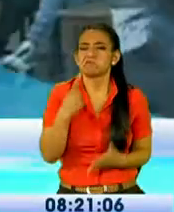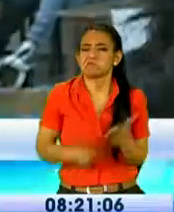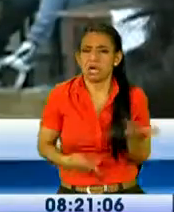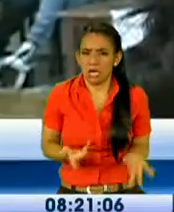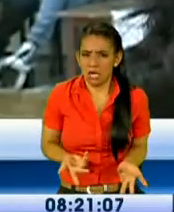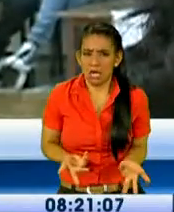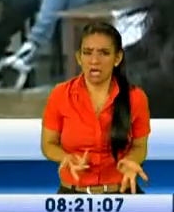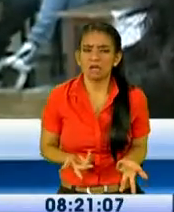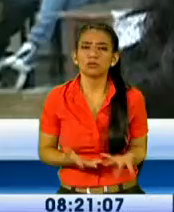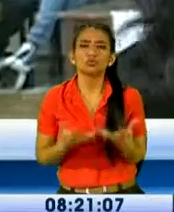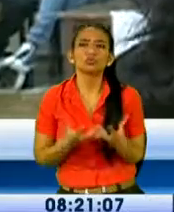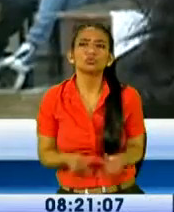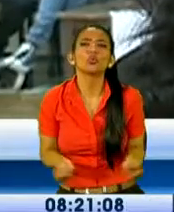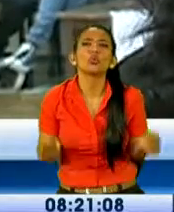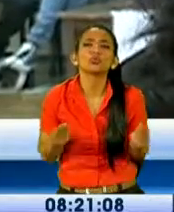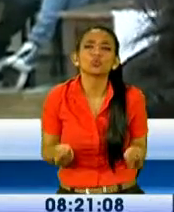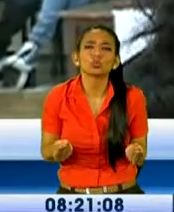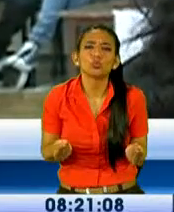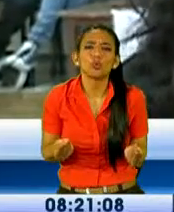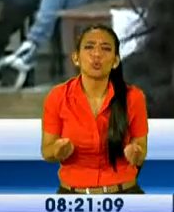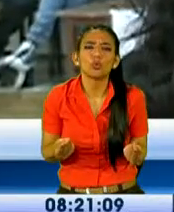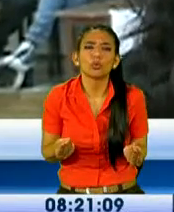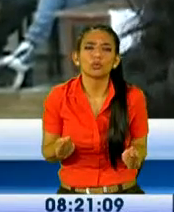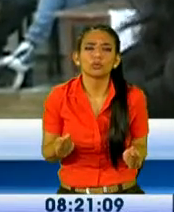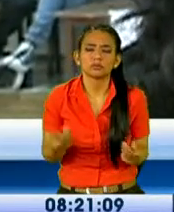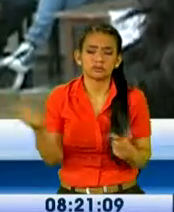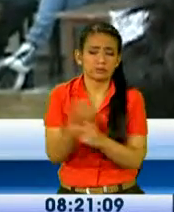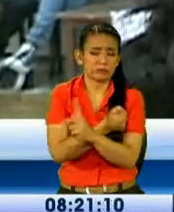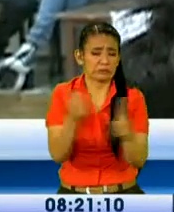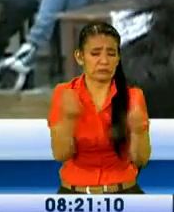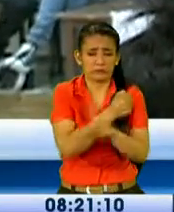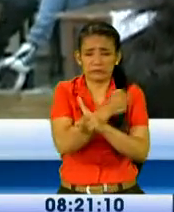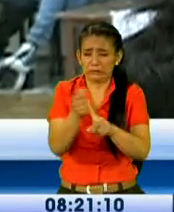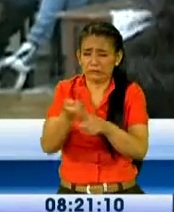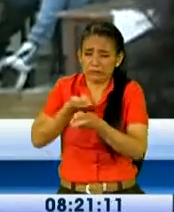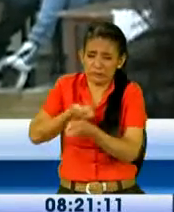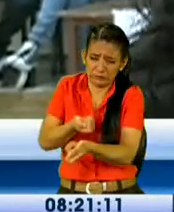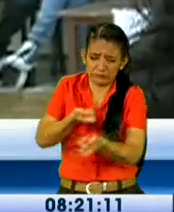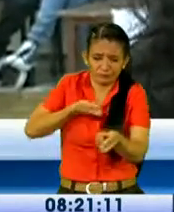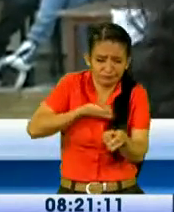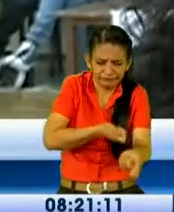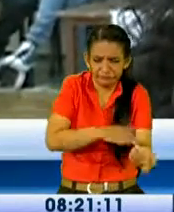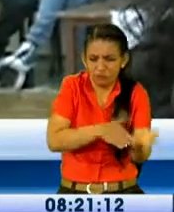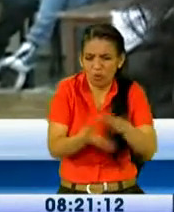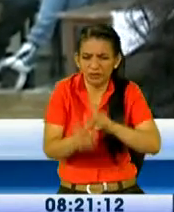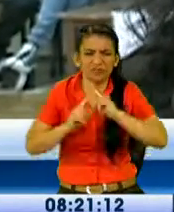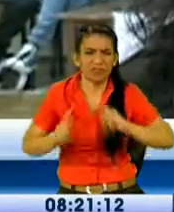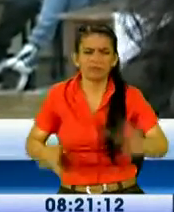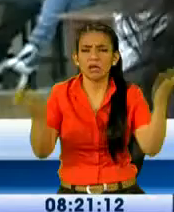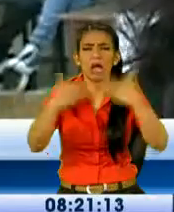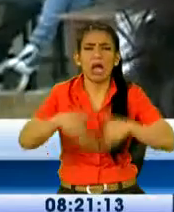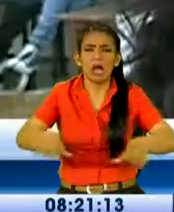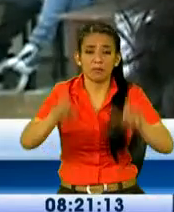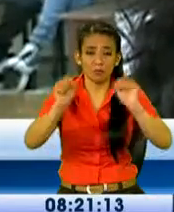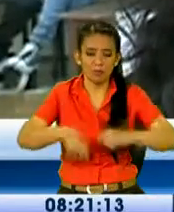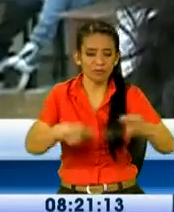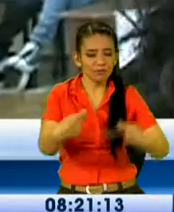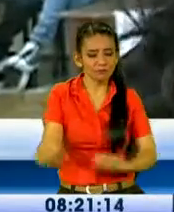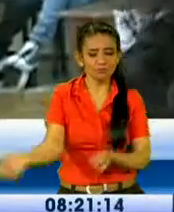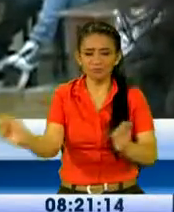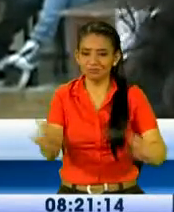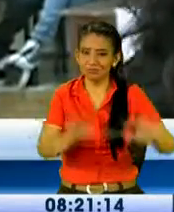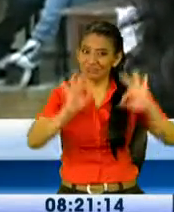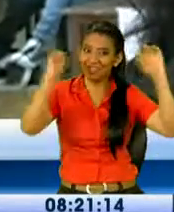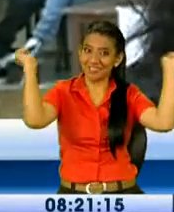es, como te decía, erradicar la violencia. No podemos permitir que se haga de la violencia un espectáculo, que se